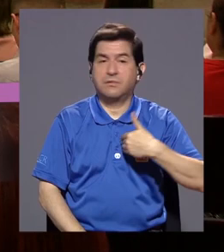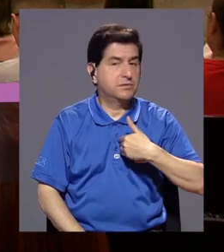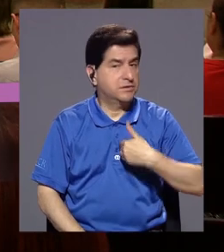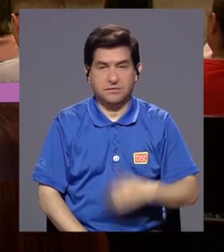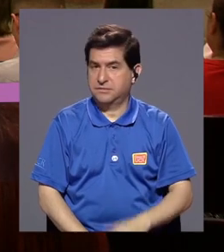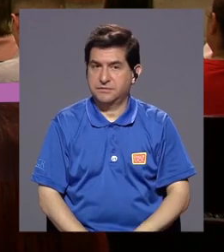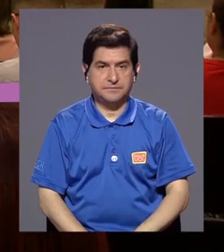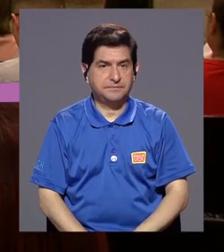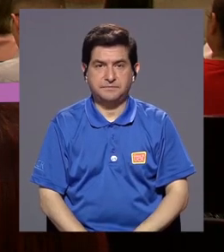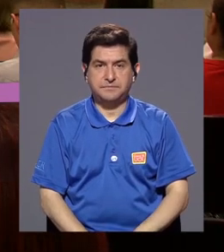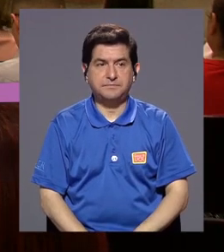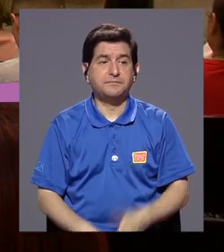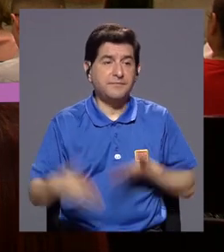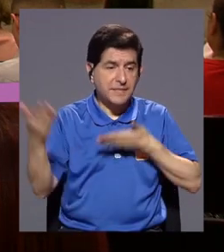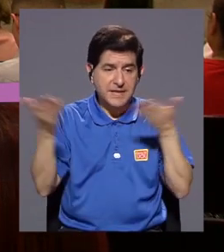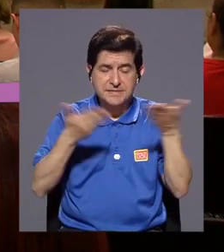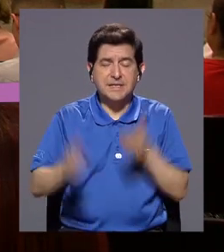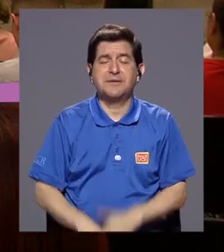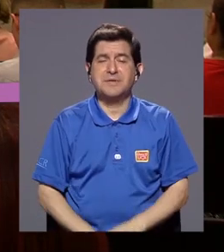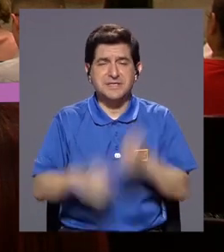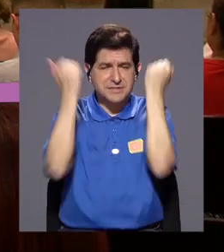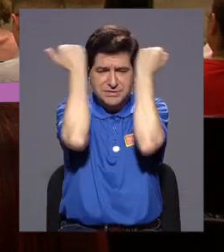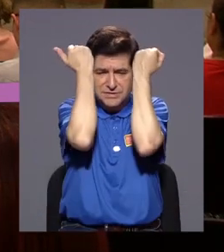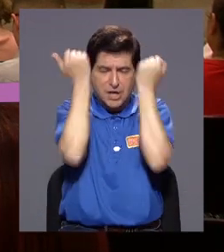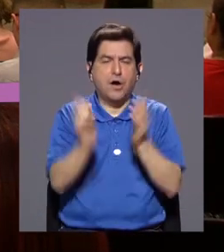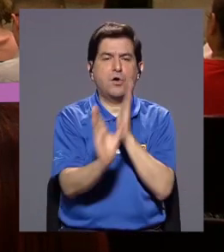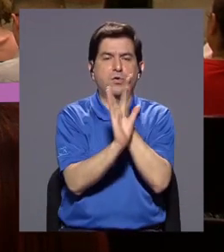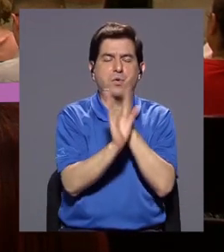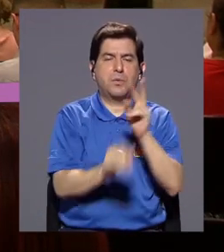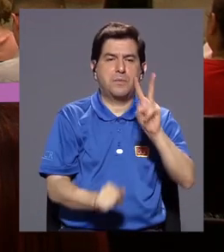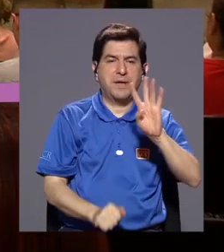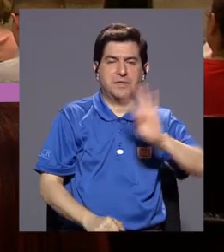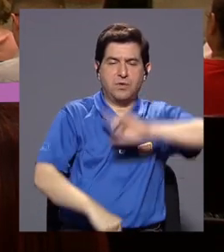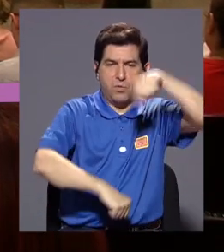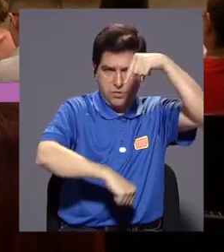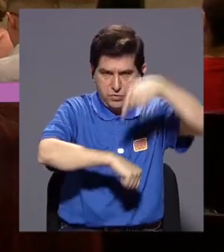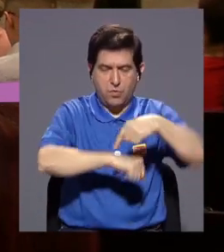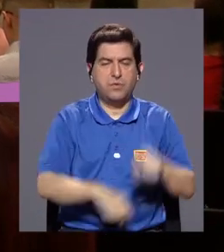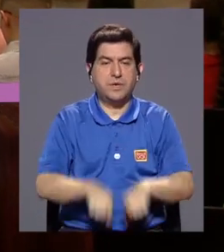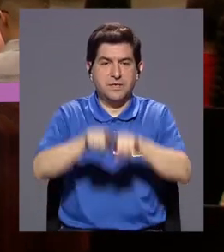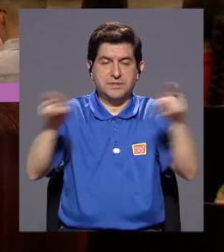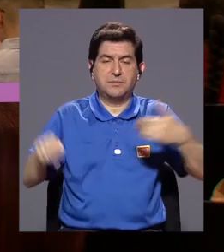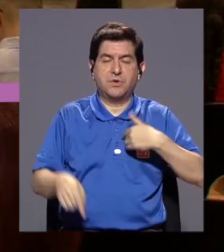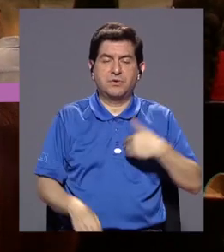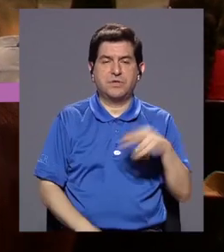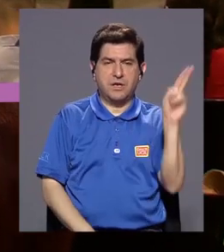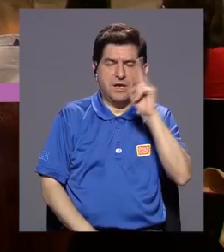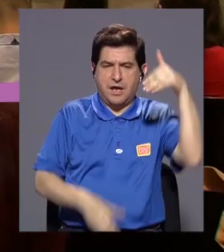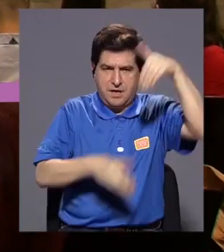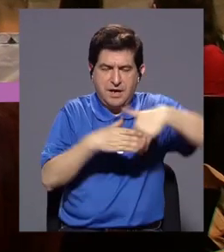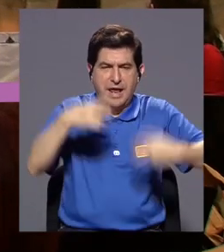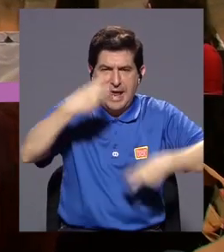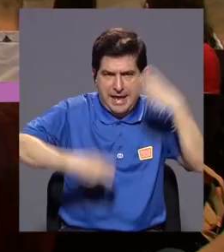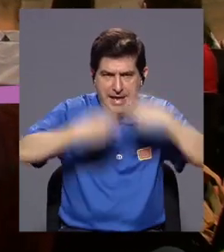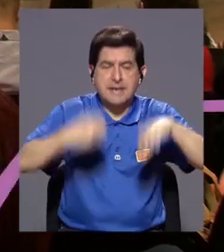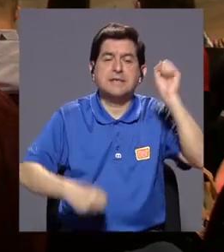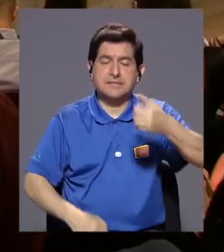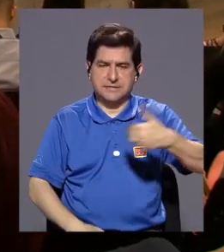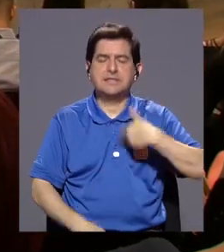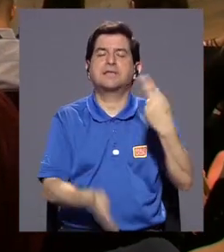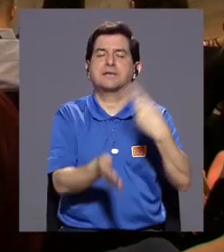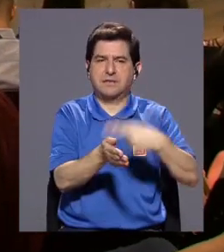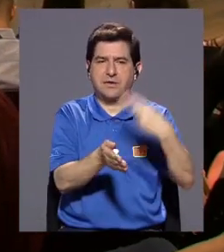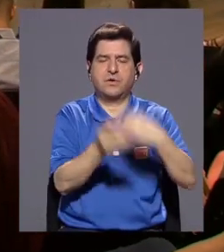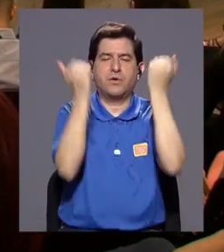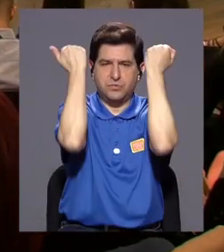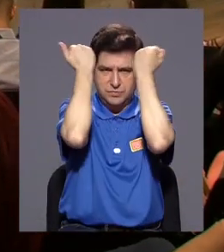tenemos un servicio de psiquiatría o de psicología 24 horas disponible, ni tampoco tenemos unidades de intervención en crisis como sí están